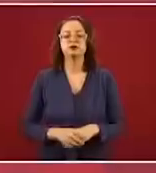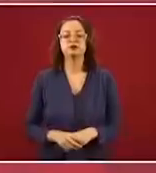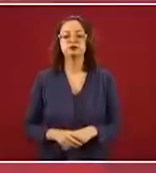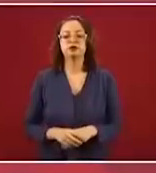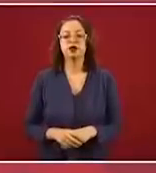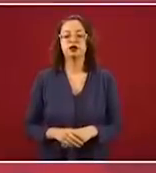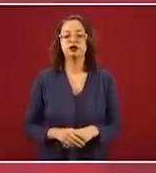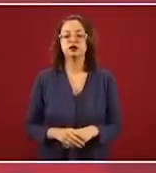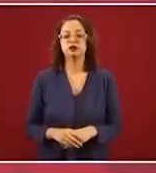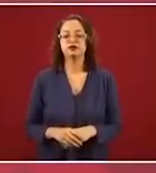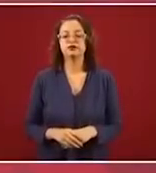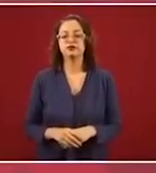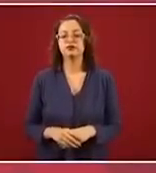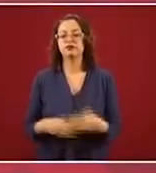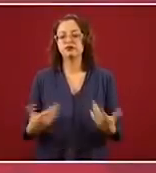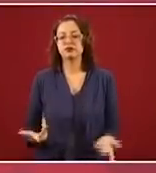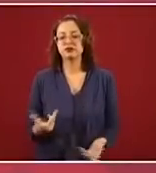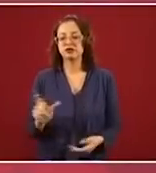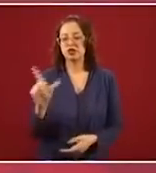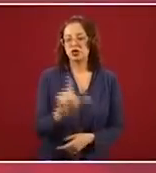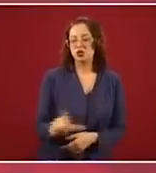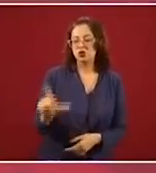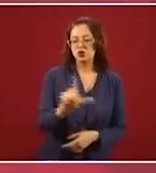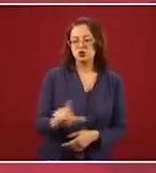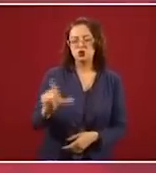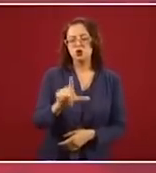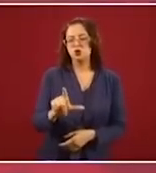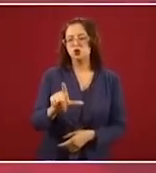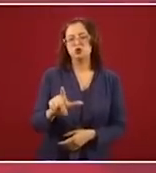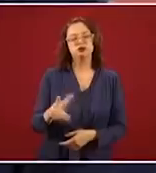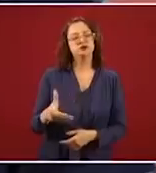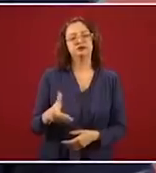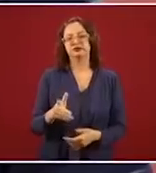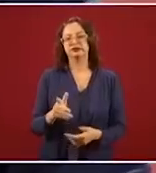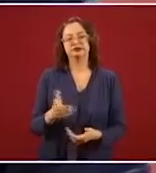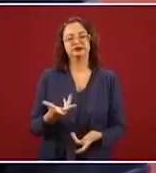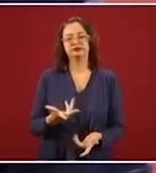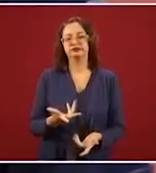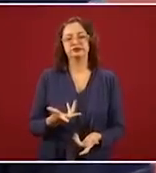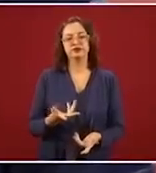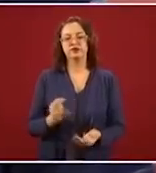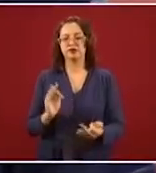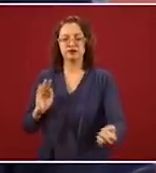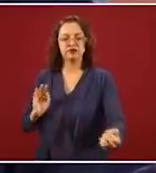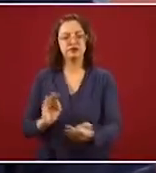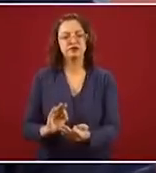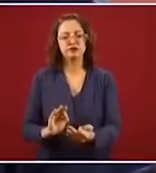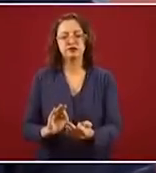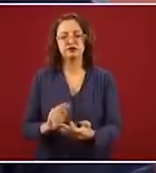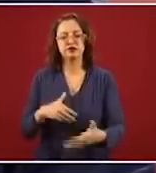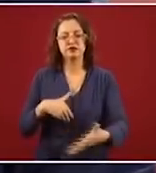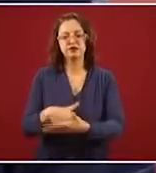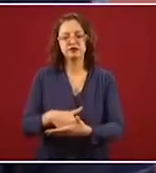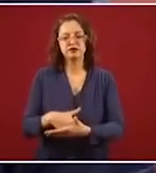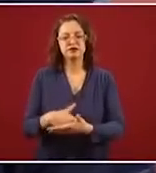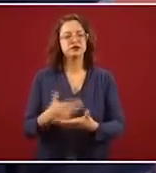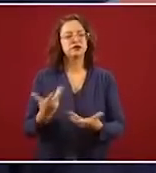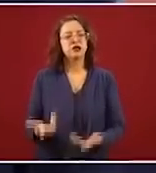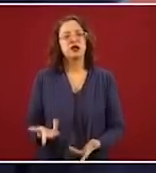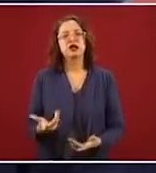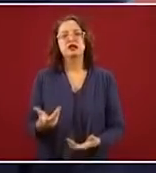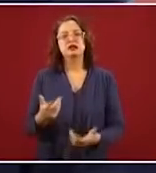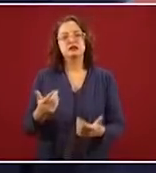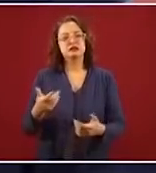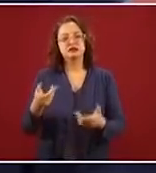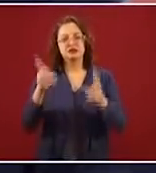el miércoles, porque el lunes ya está muy cargado con lo del quién es quién